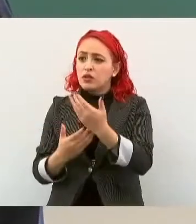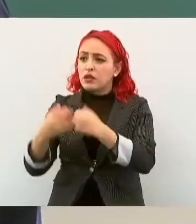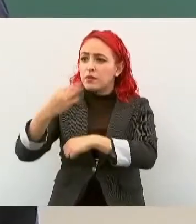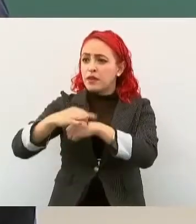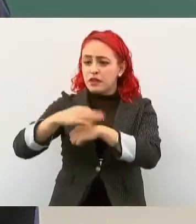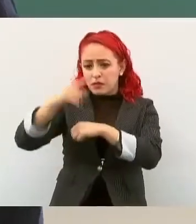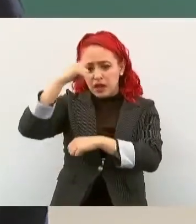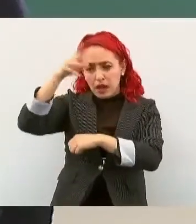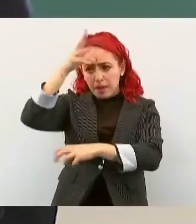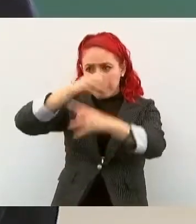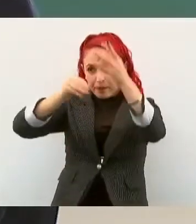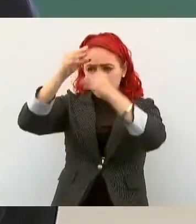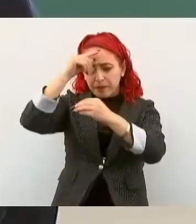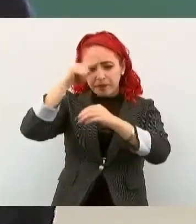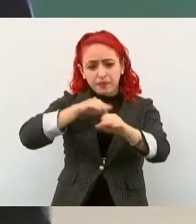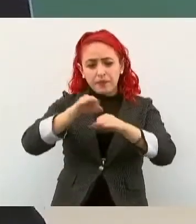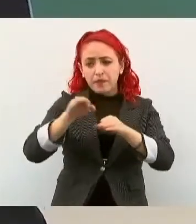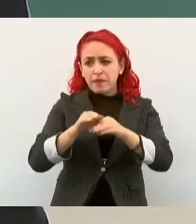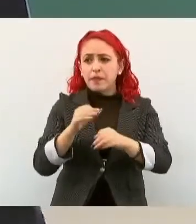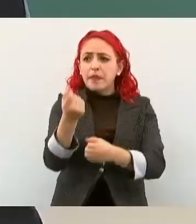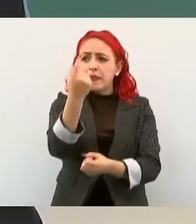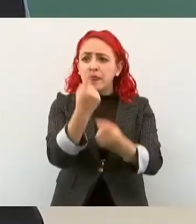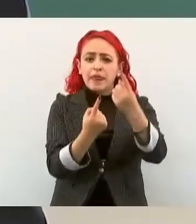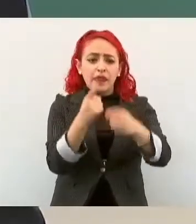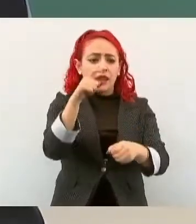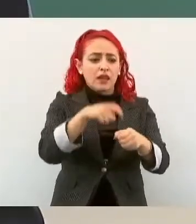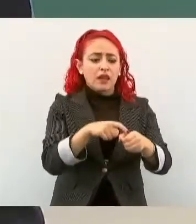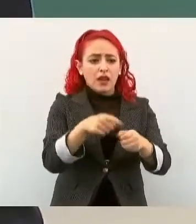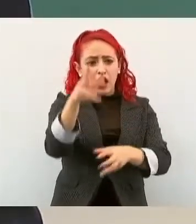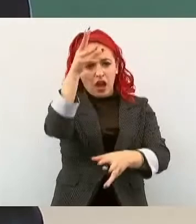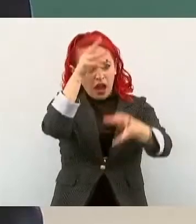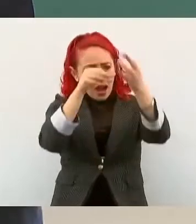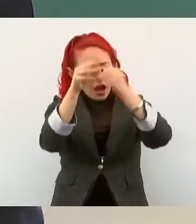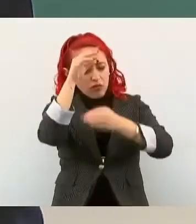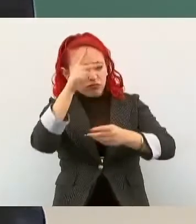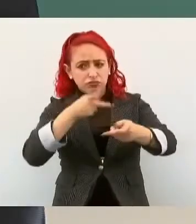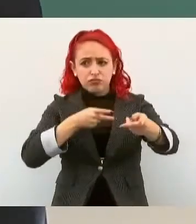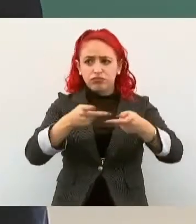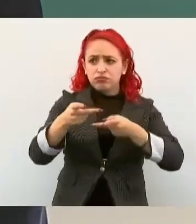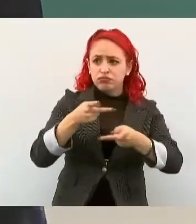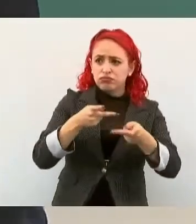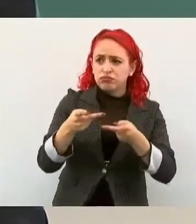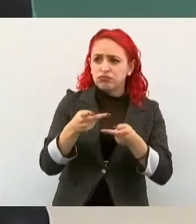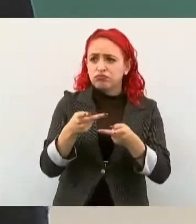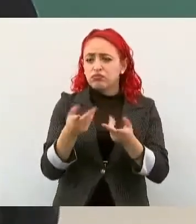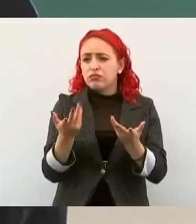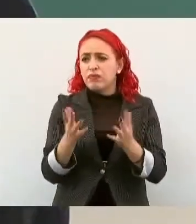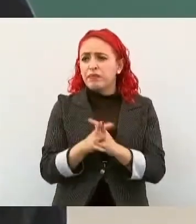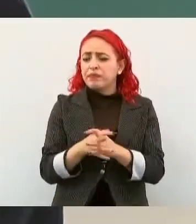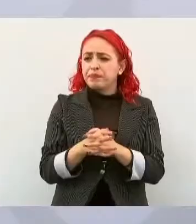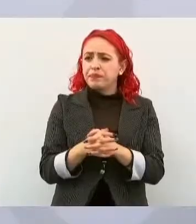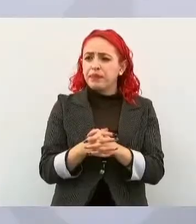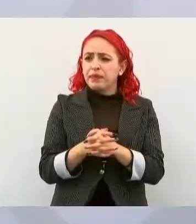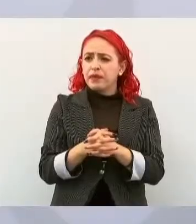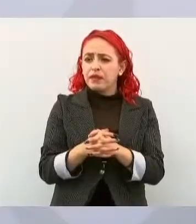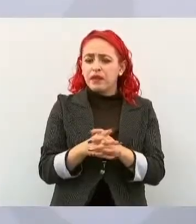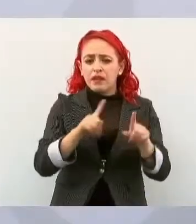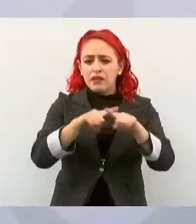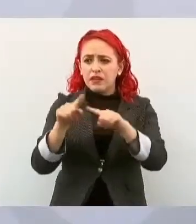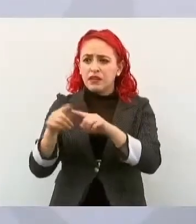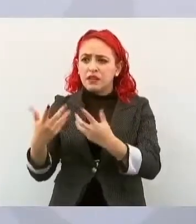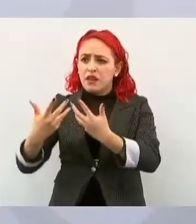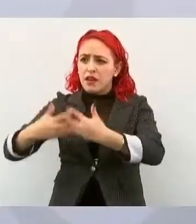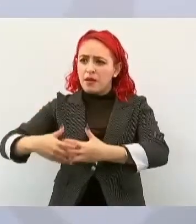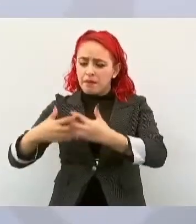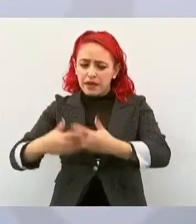como aprendices, están formándose, capacitándose en pequeñas empresas,